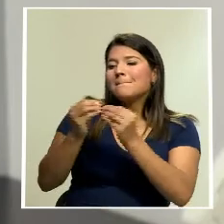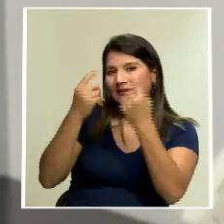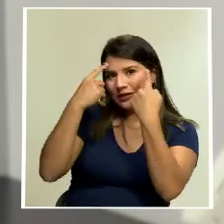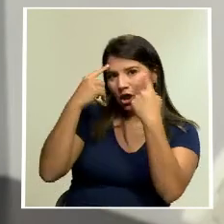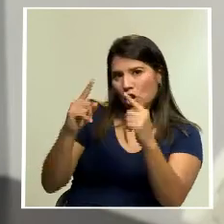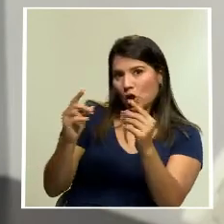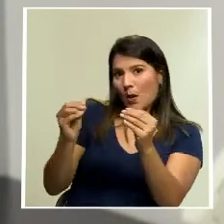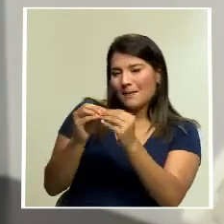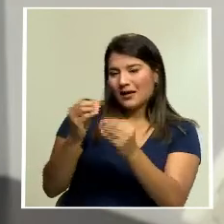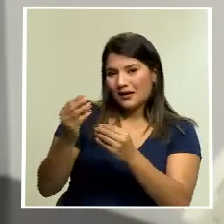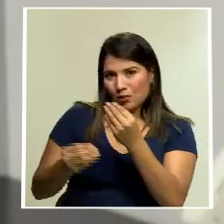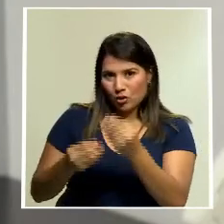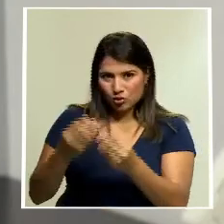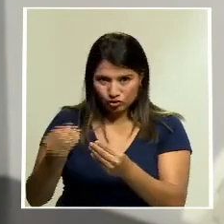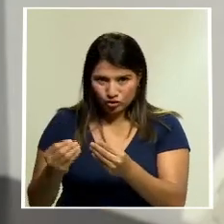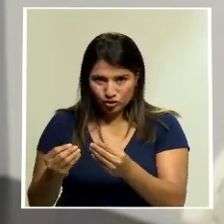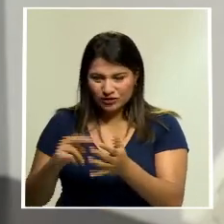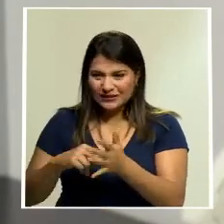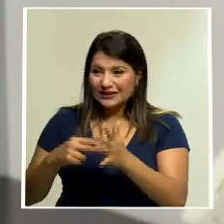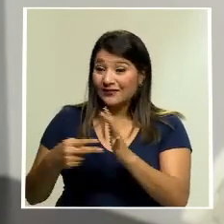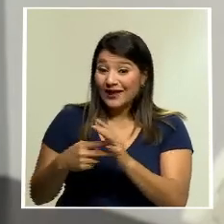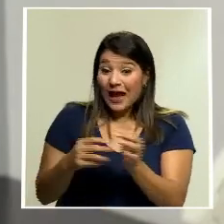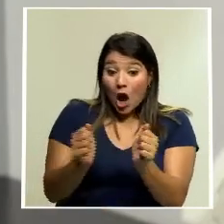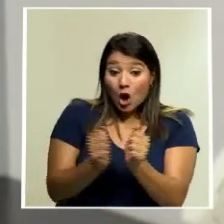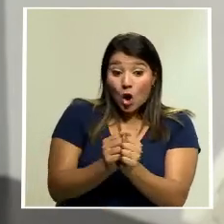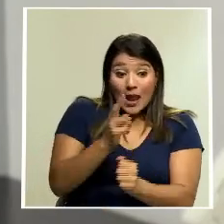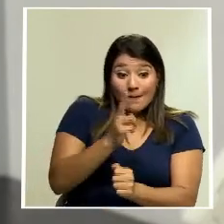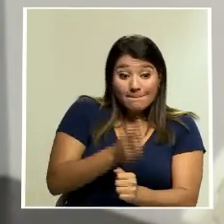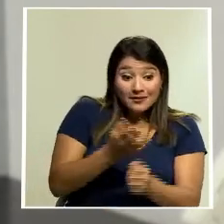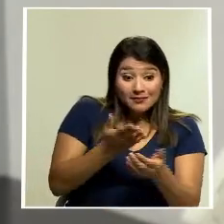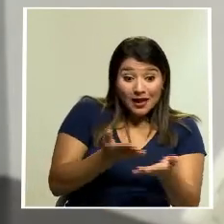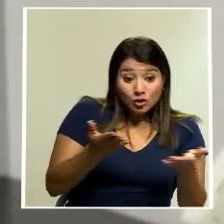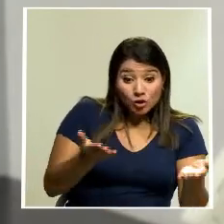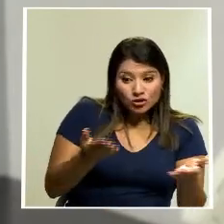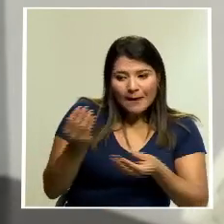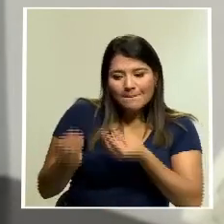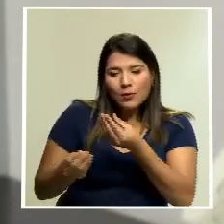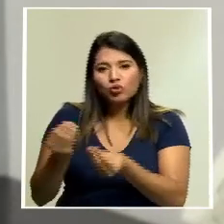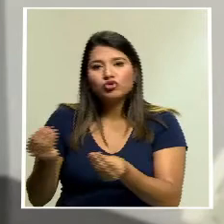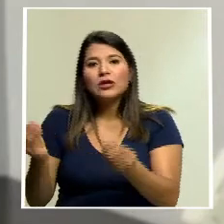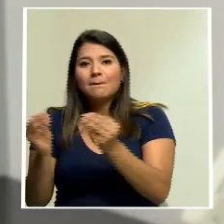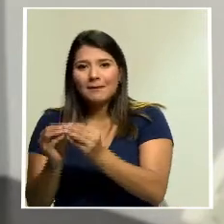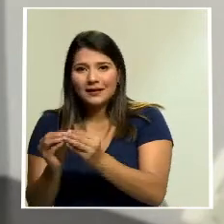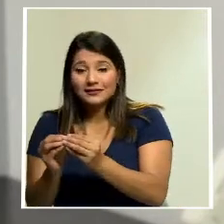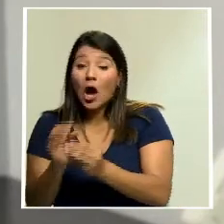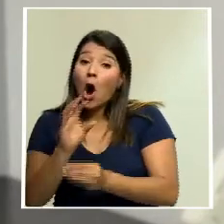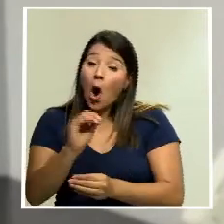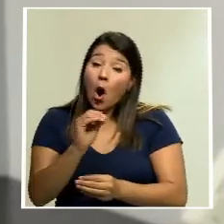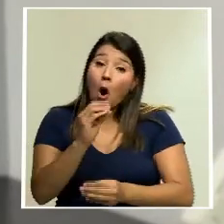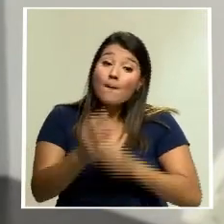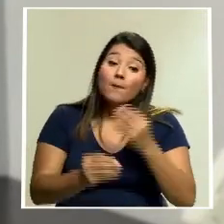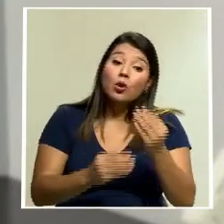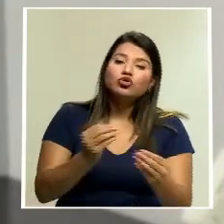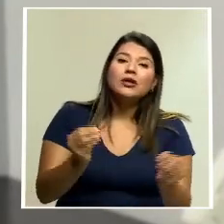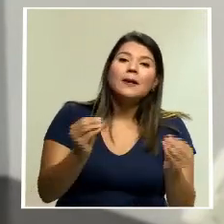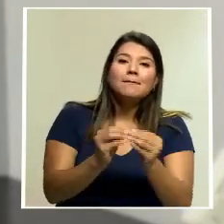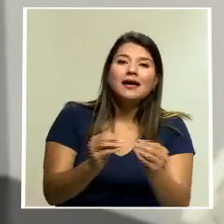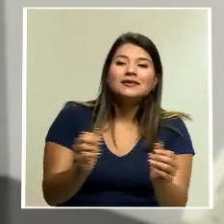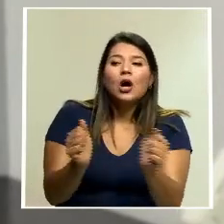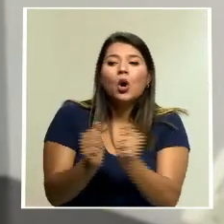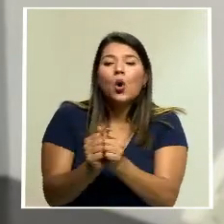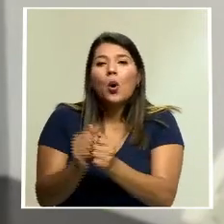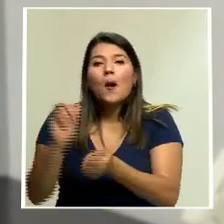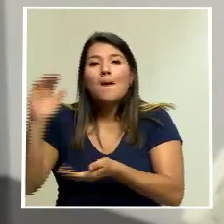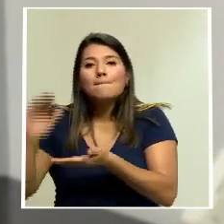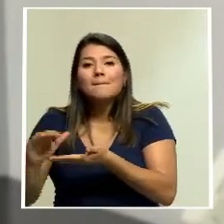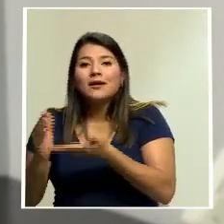me refiero a hacer más con lo mismo o hacer más con menos incluso. Todas las instituciones tienen que